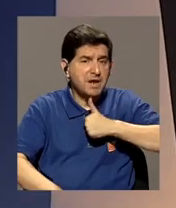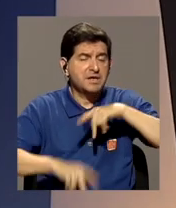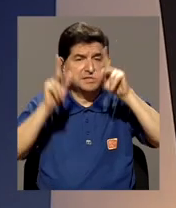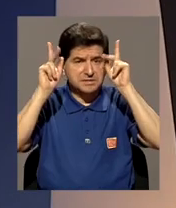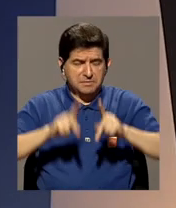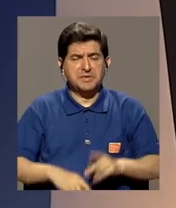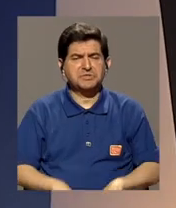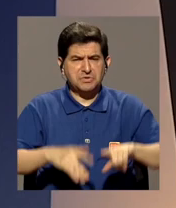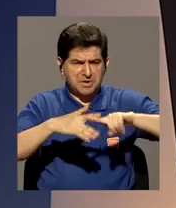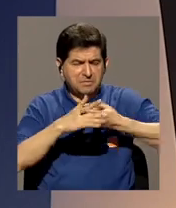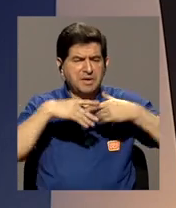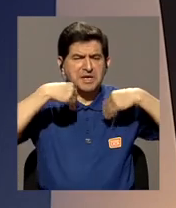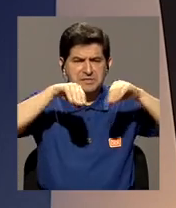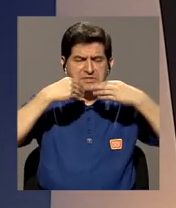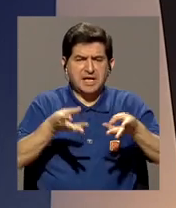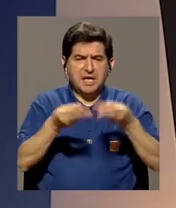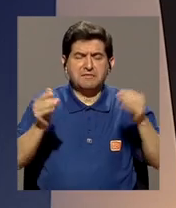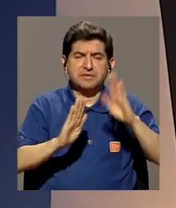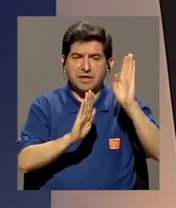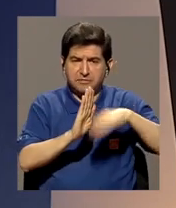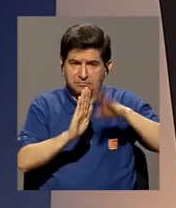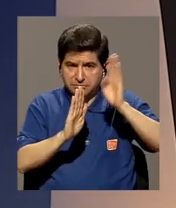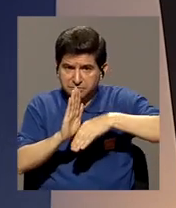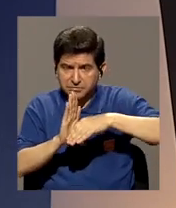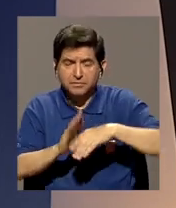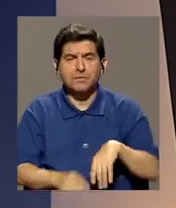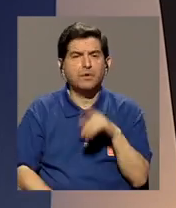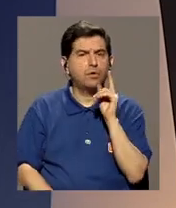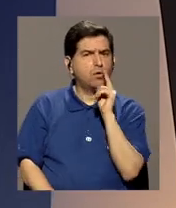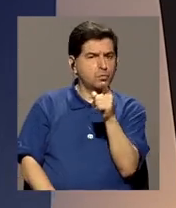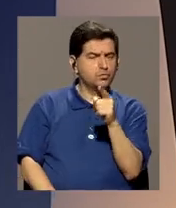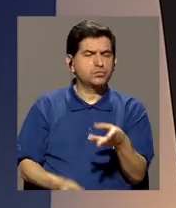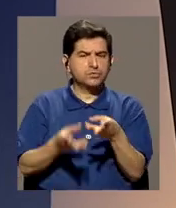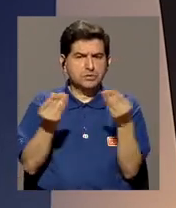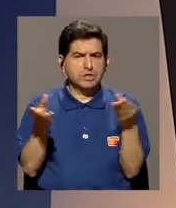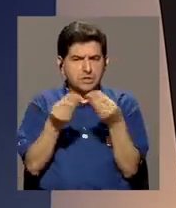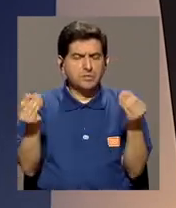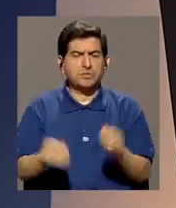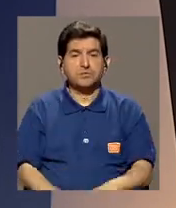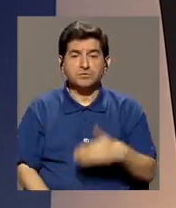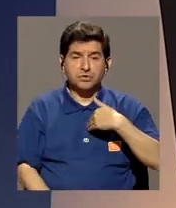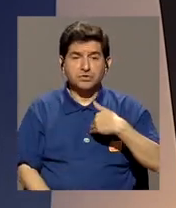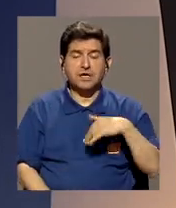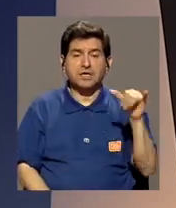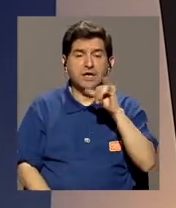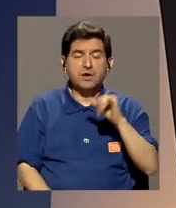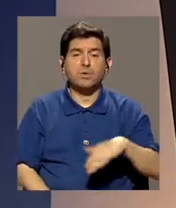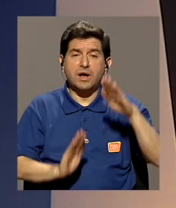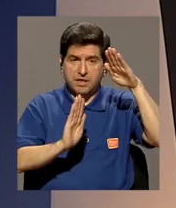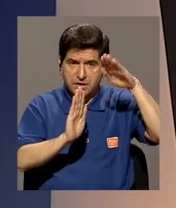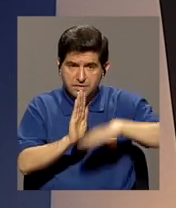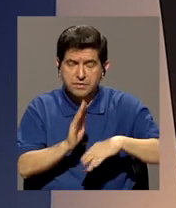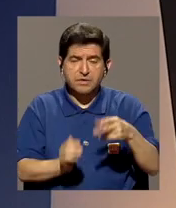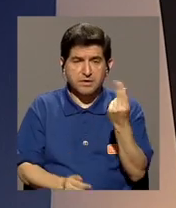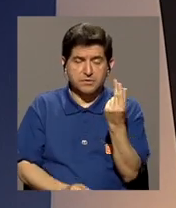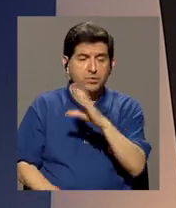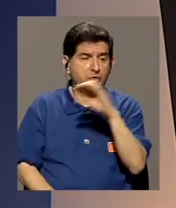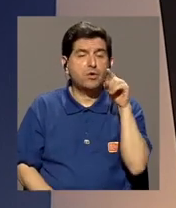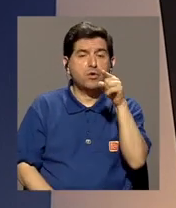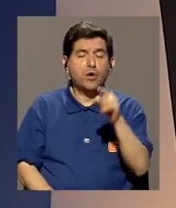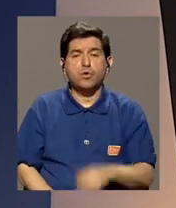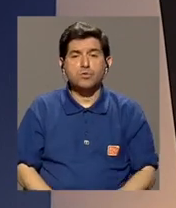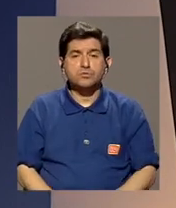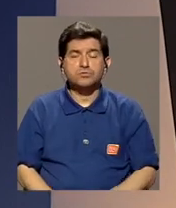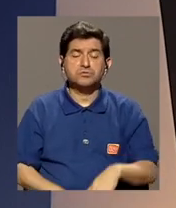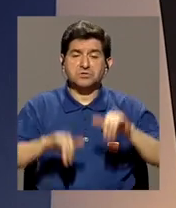cuando alguien llega y empieza a vender un producto a menor precio qué produce ese producto tiene que bajar los precios porque si no